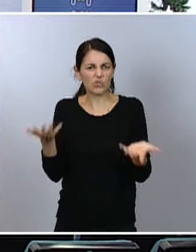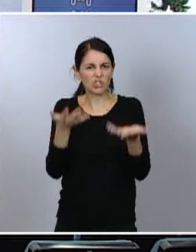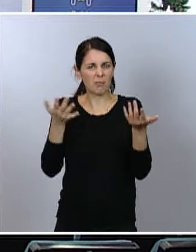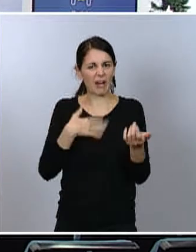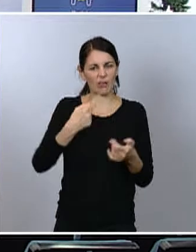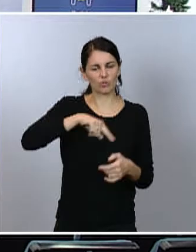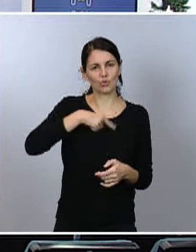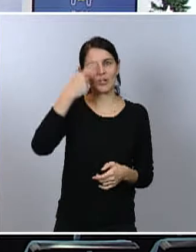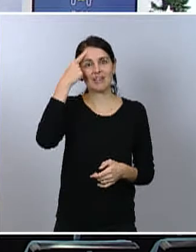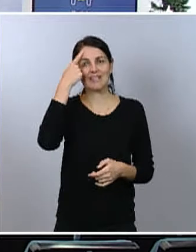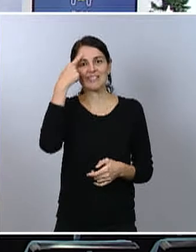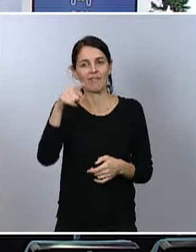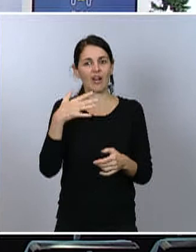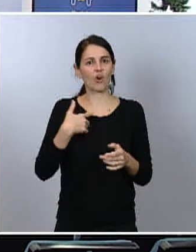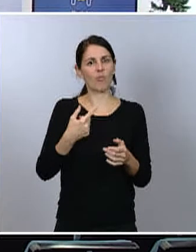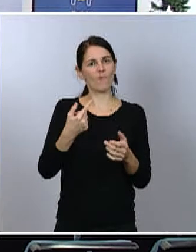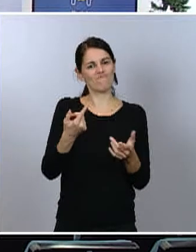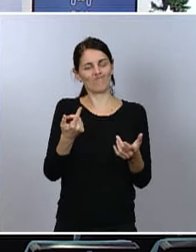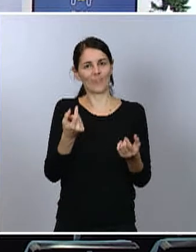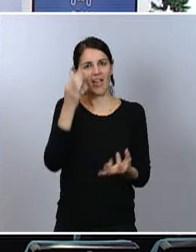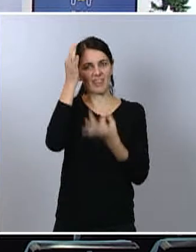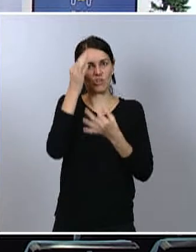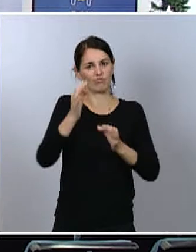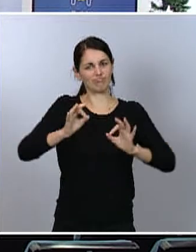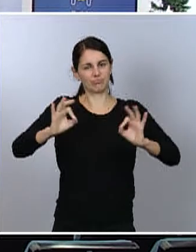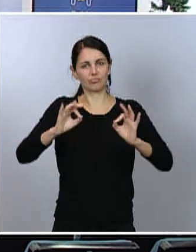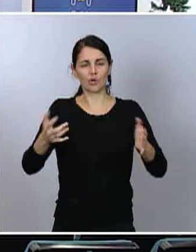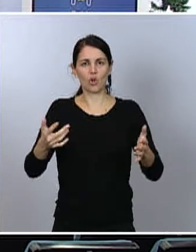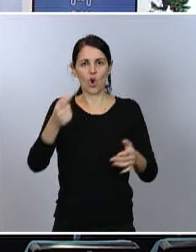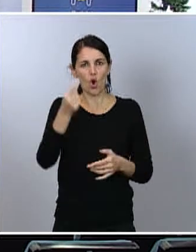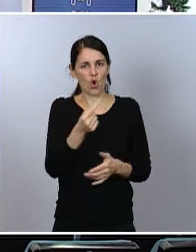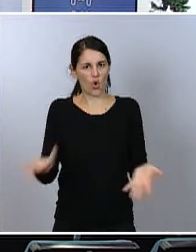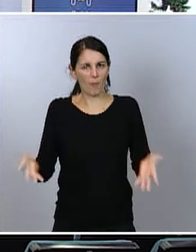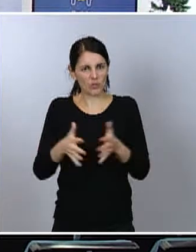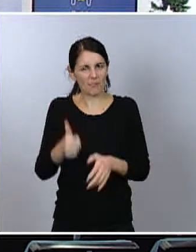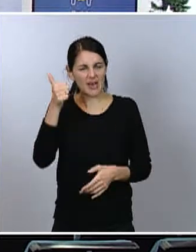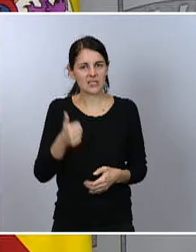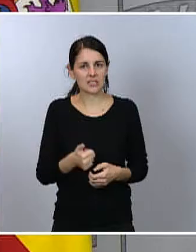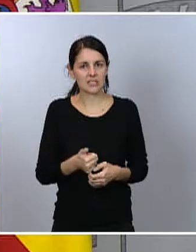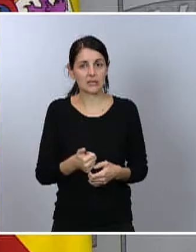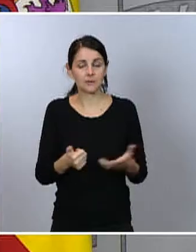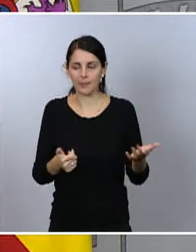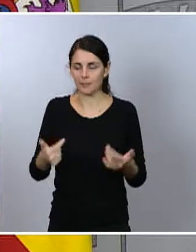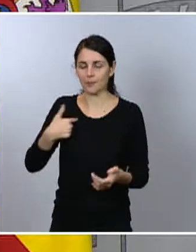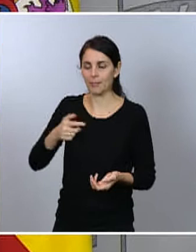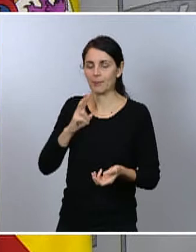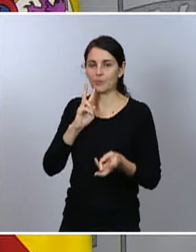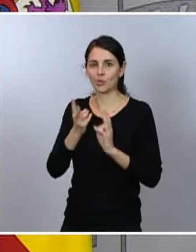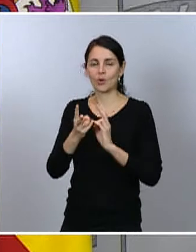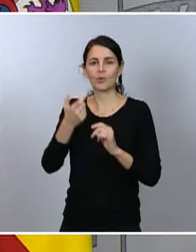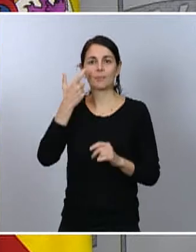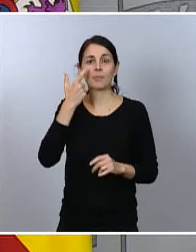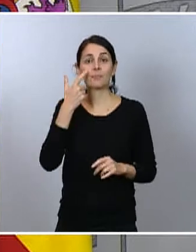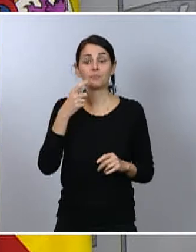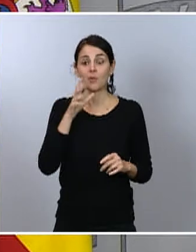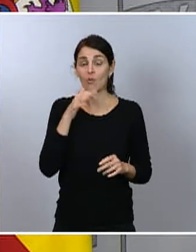en movimiento más completa? Bueno, esta si queréis la respondo yo. Lo que estamos haciendo es exactamente lo mismo que hemos hecho